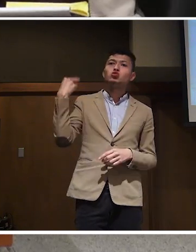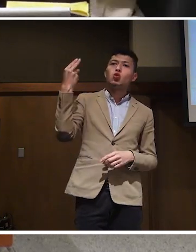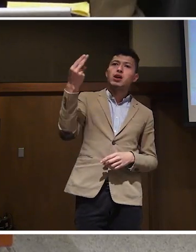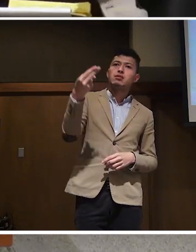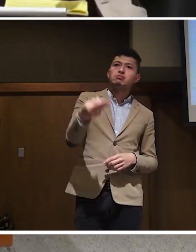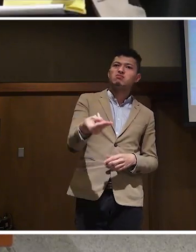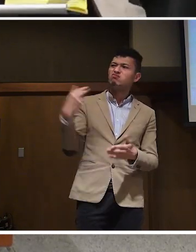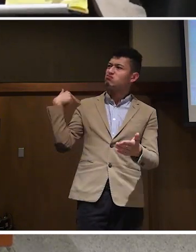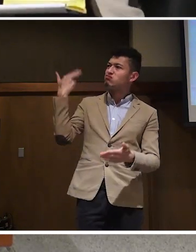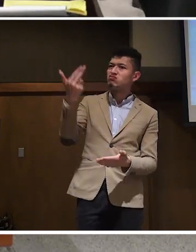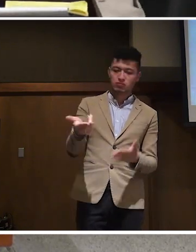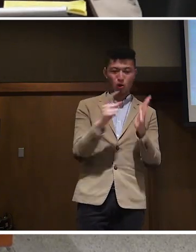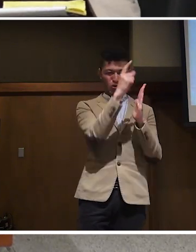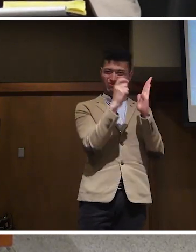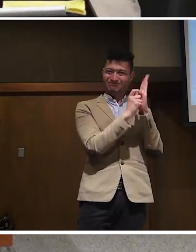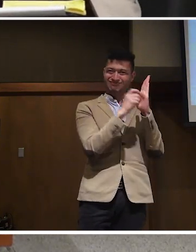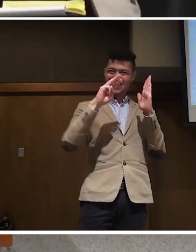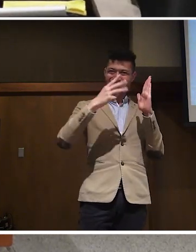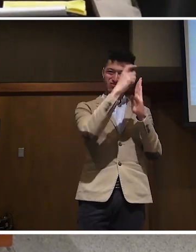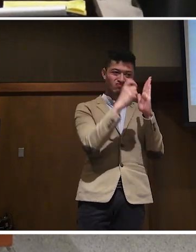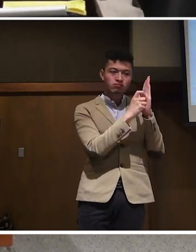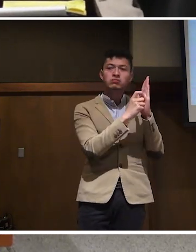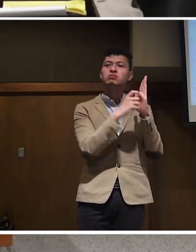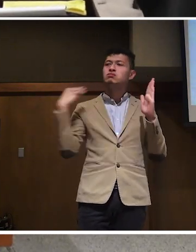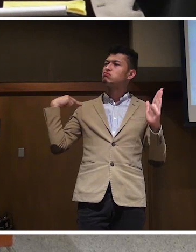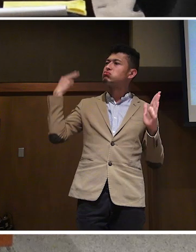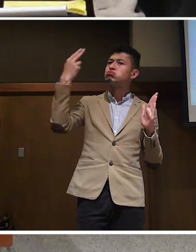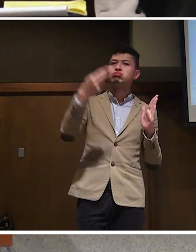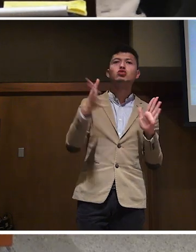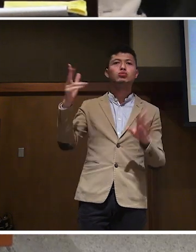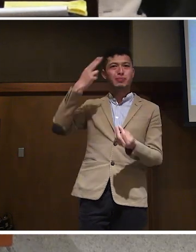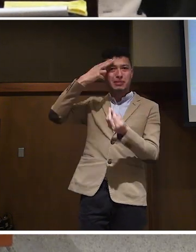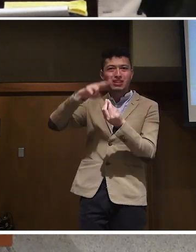héroes, sus dioses, etcétera. Yo agregaría también hasta